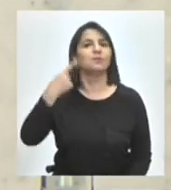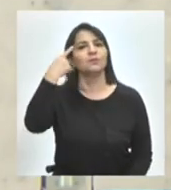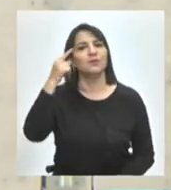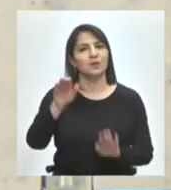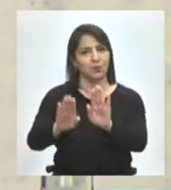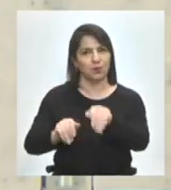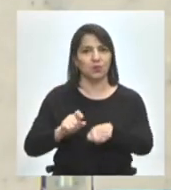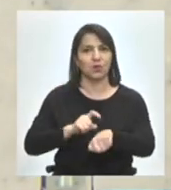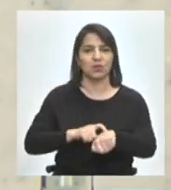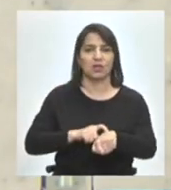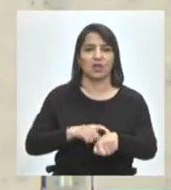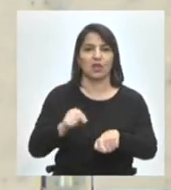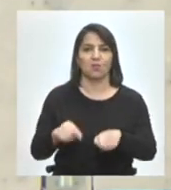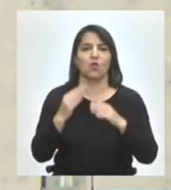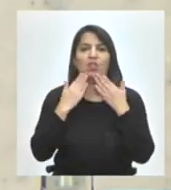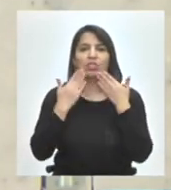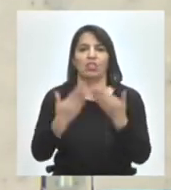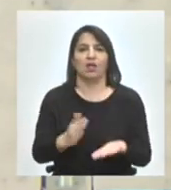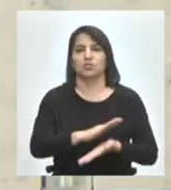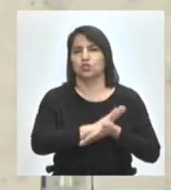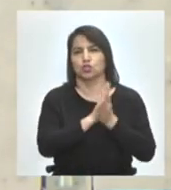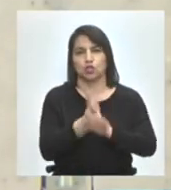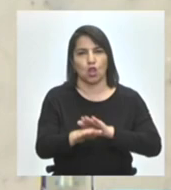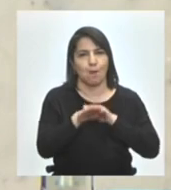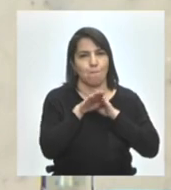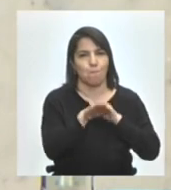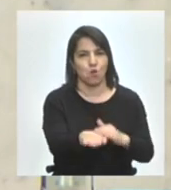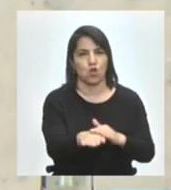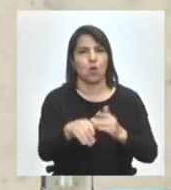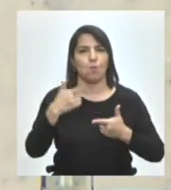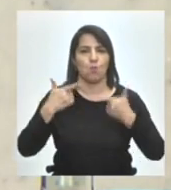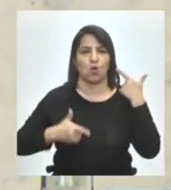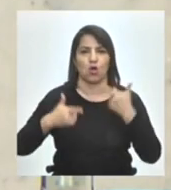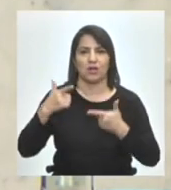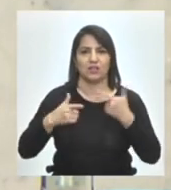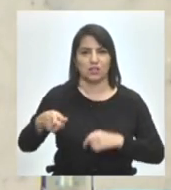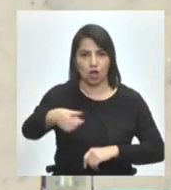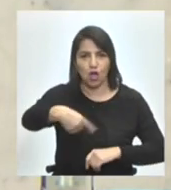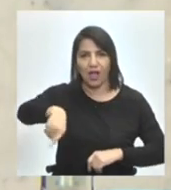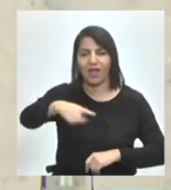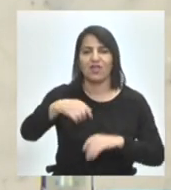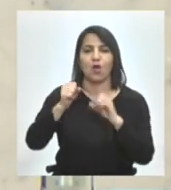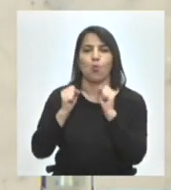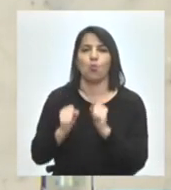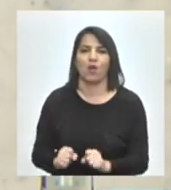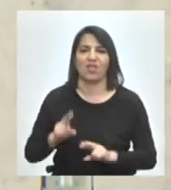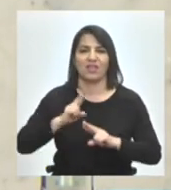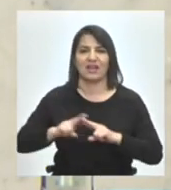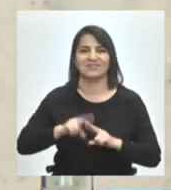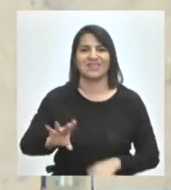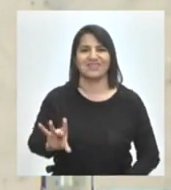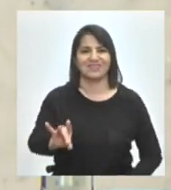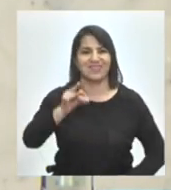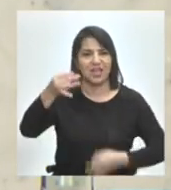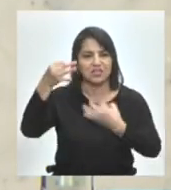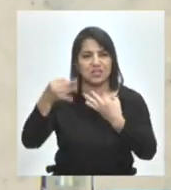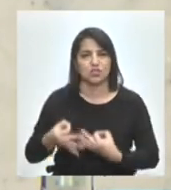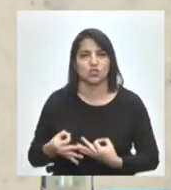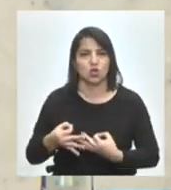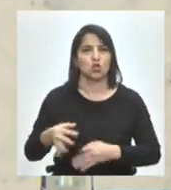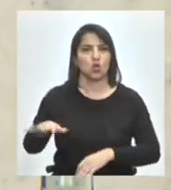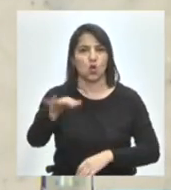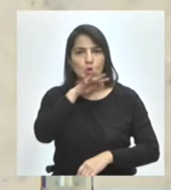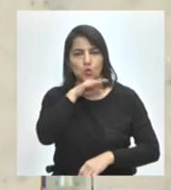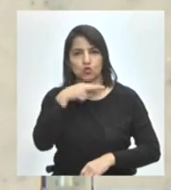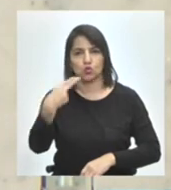tiempo brindando todo el respaldo político para que puedan actuar con decisión en el uso legítimo